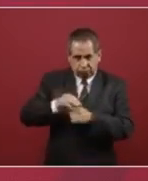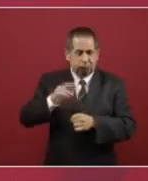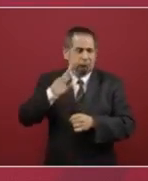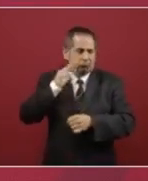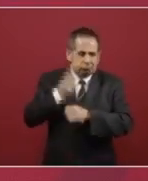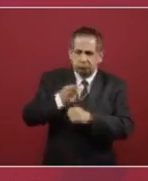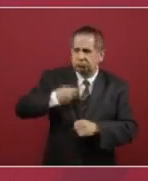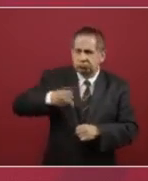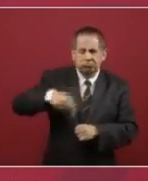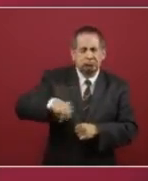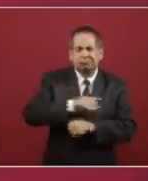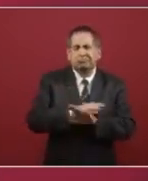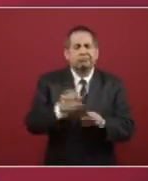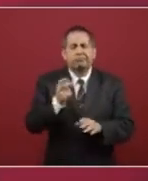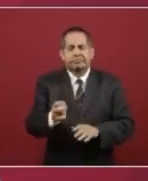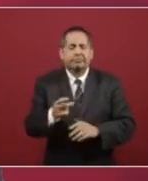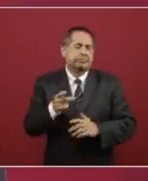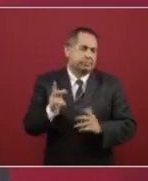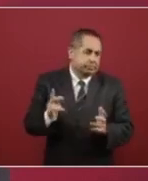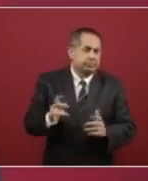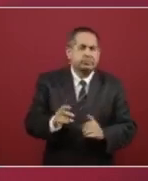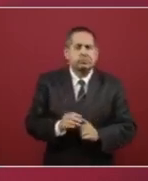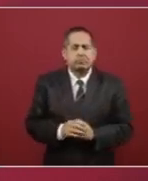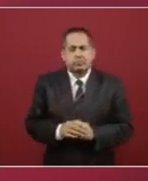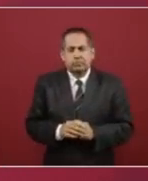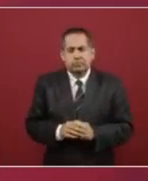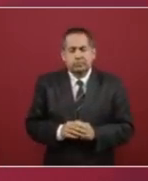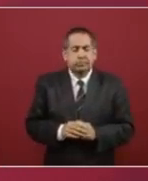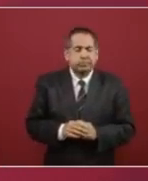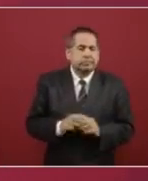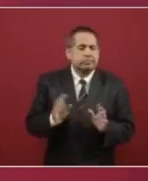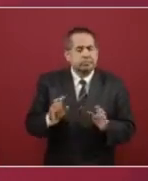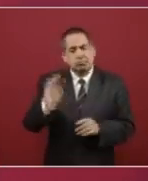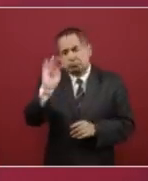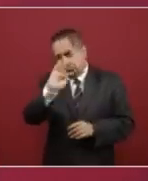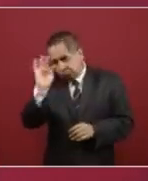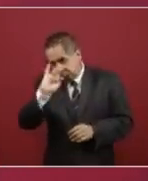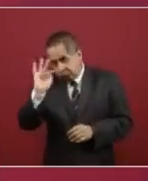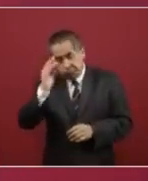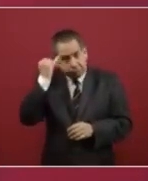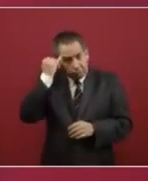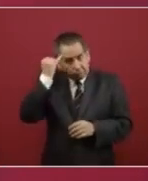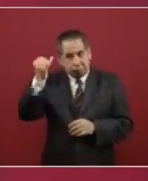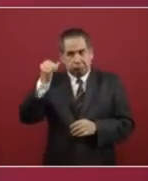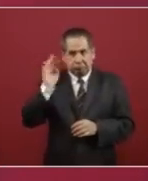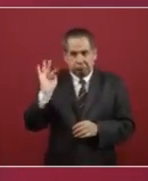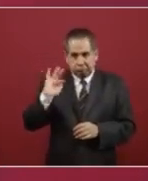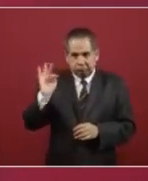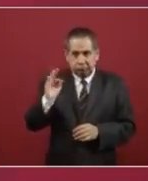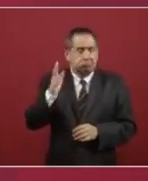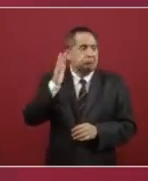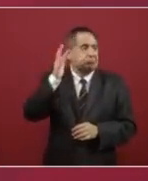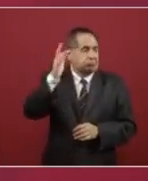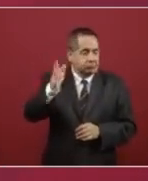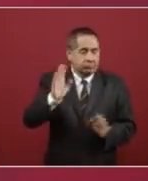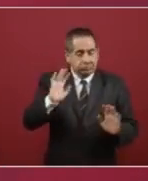ciudadanos. Pero sería bueno en su